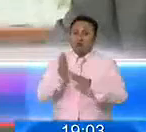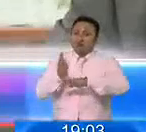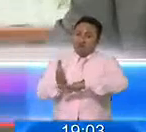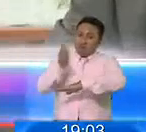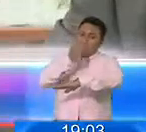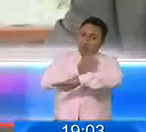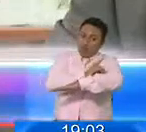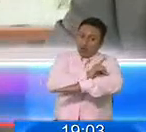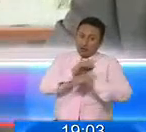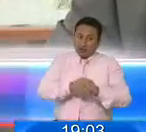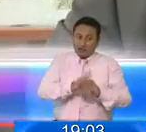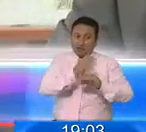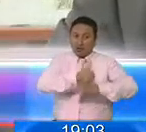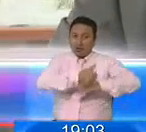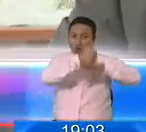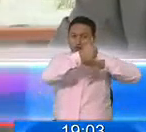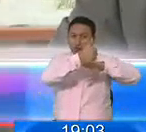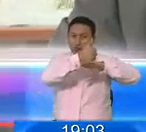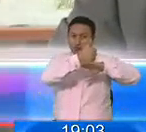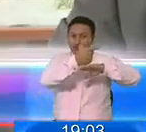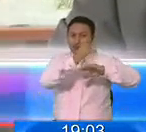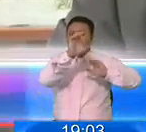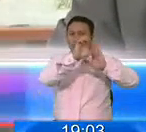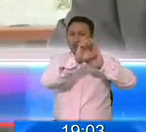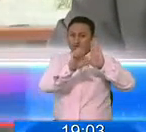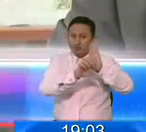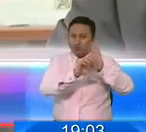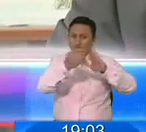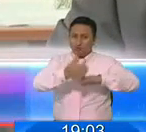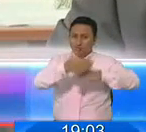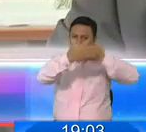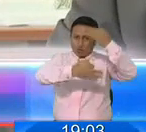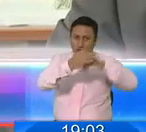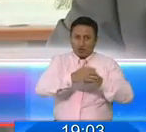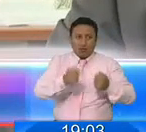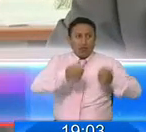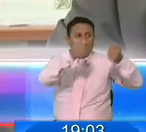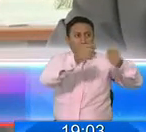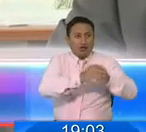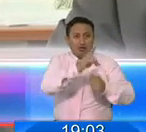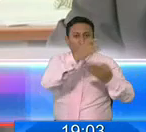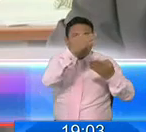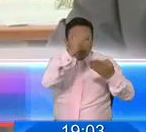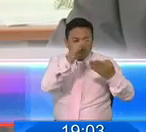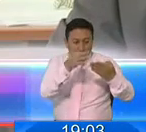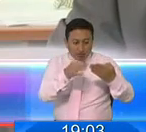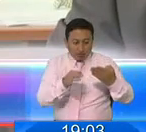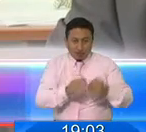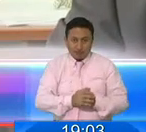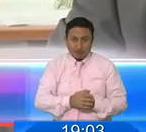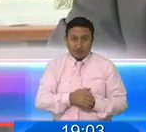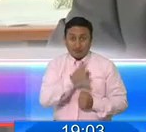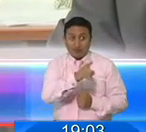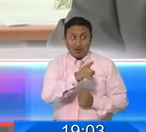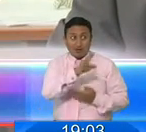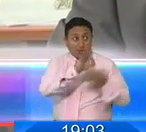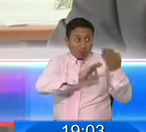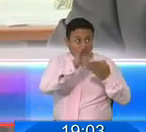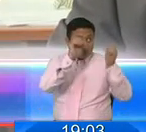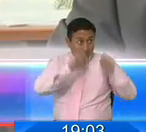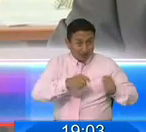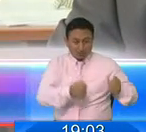sometido a la autorización de la corte constitucional en la cual no tienes un como un